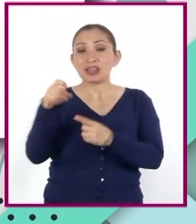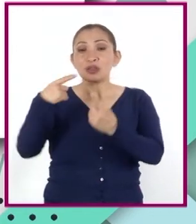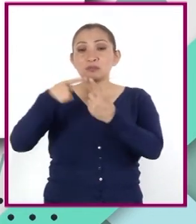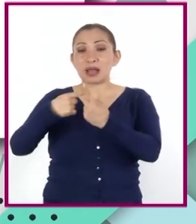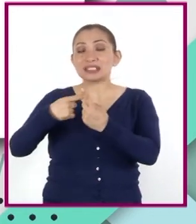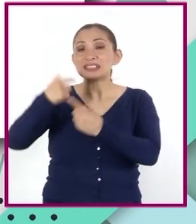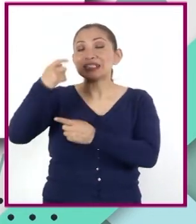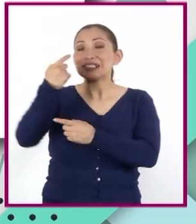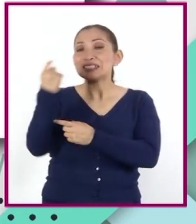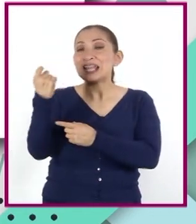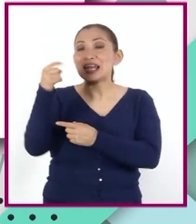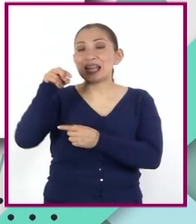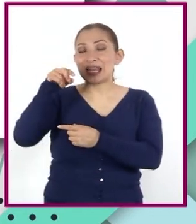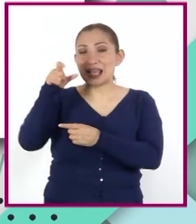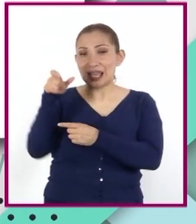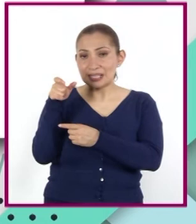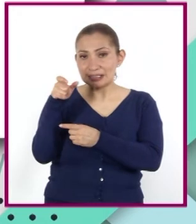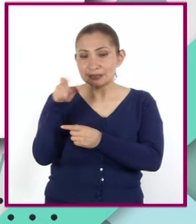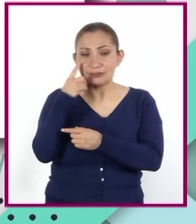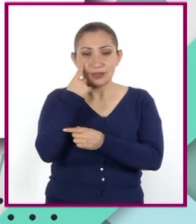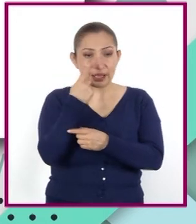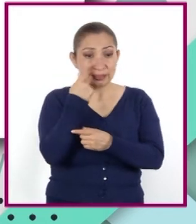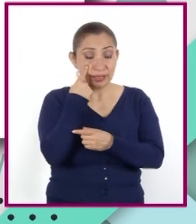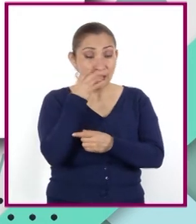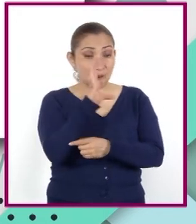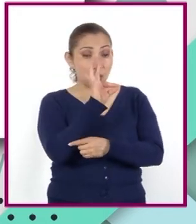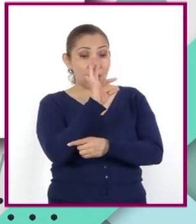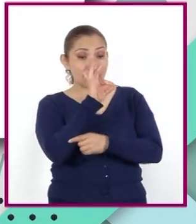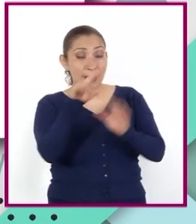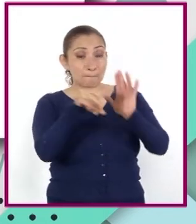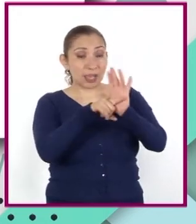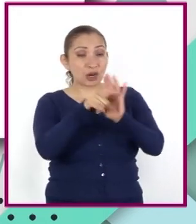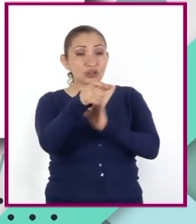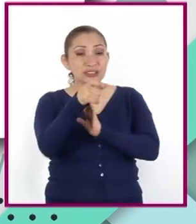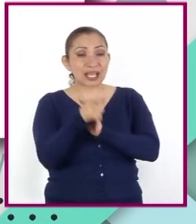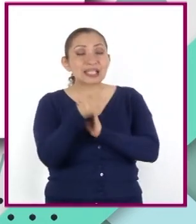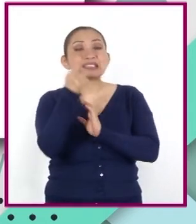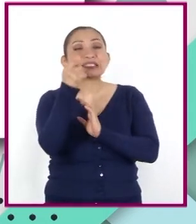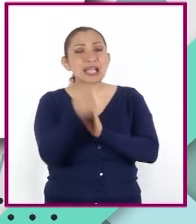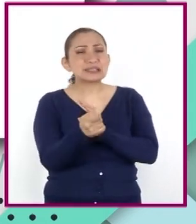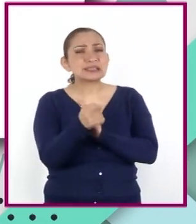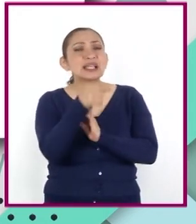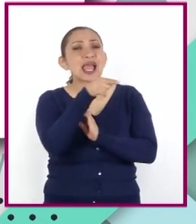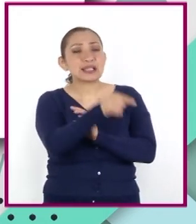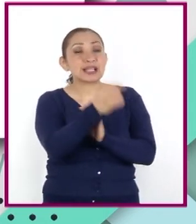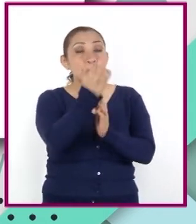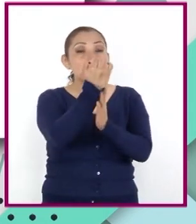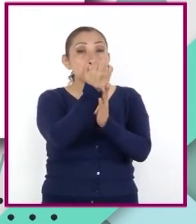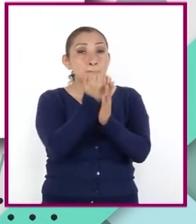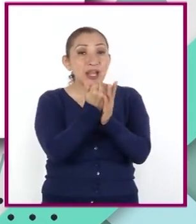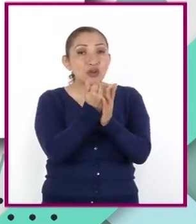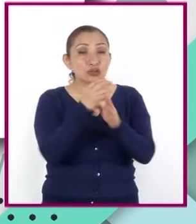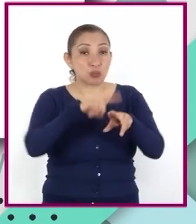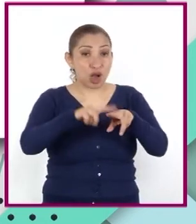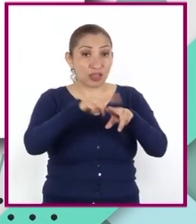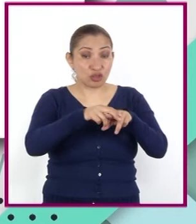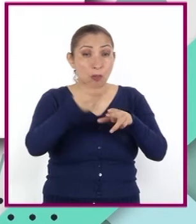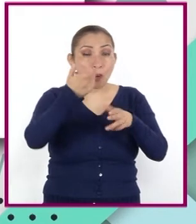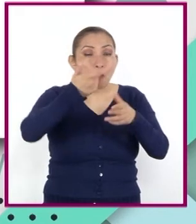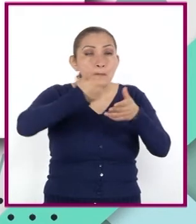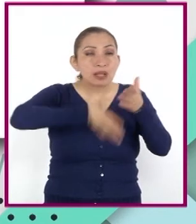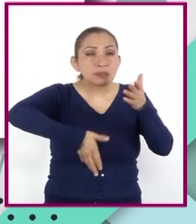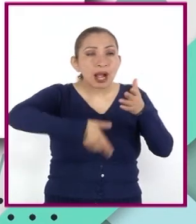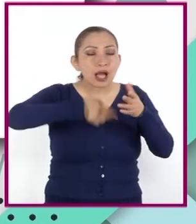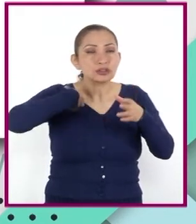100X, en donde 40 menos X representa la disminución de la entrada, considerando